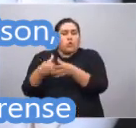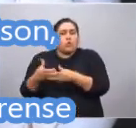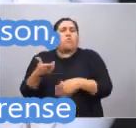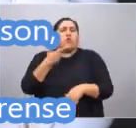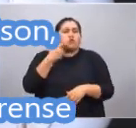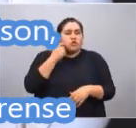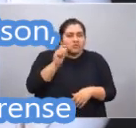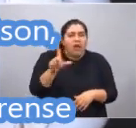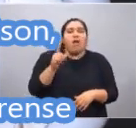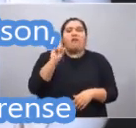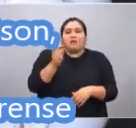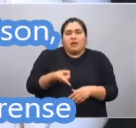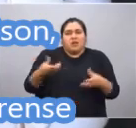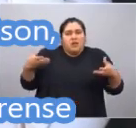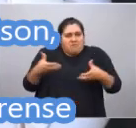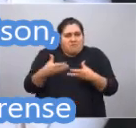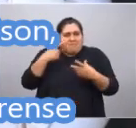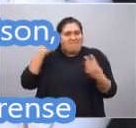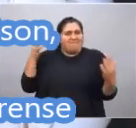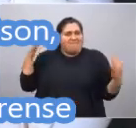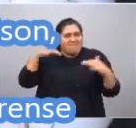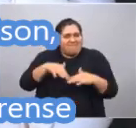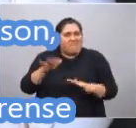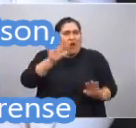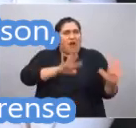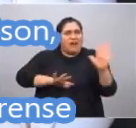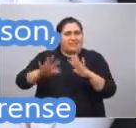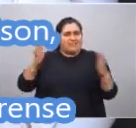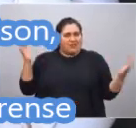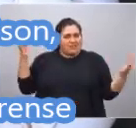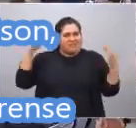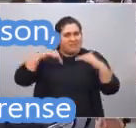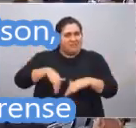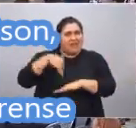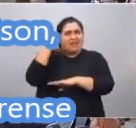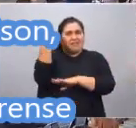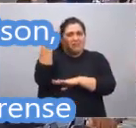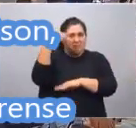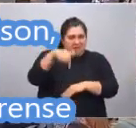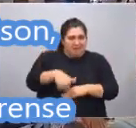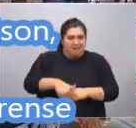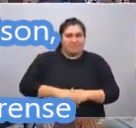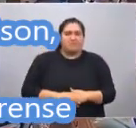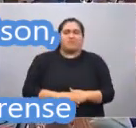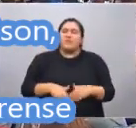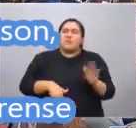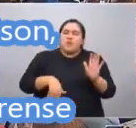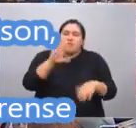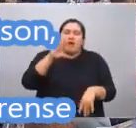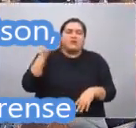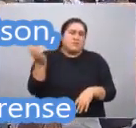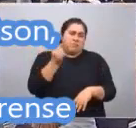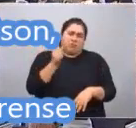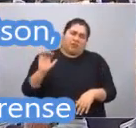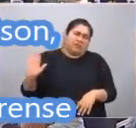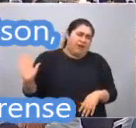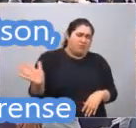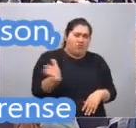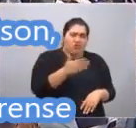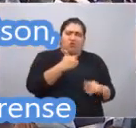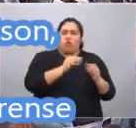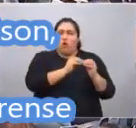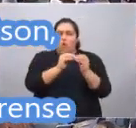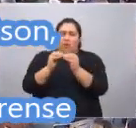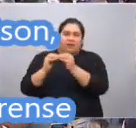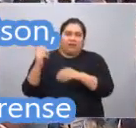y a la concepción de este encuentro, de este plenario, pero sobre todo a todos los compañeros